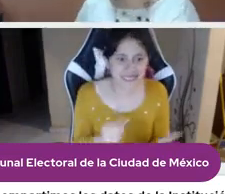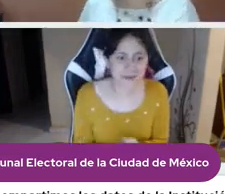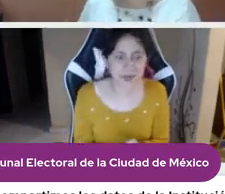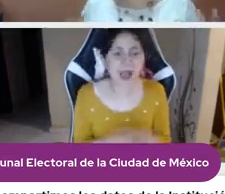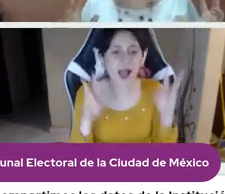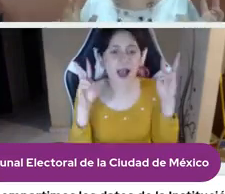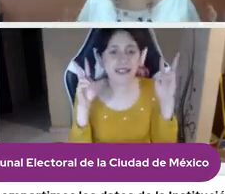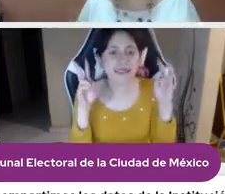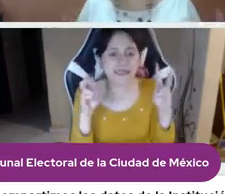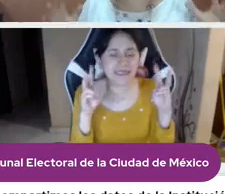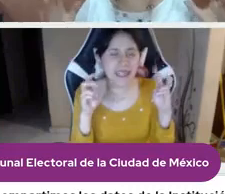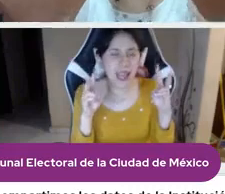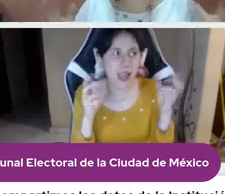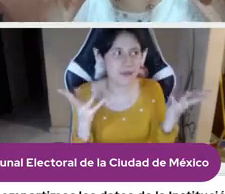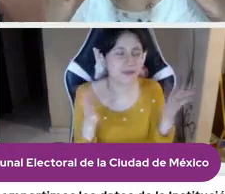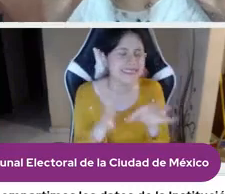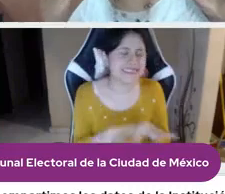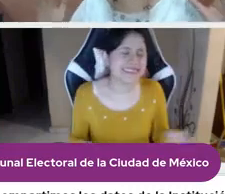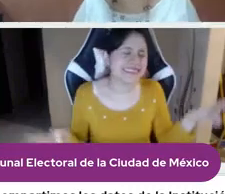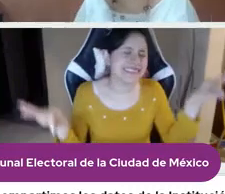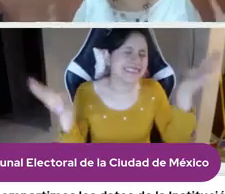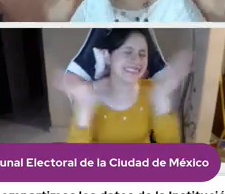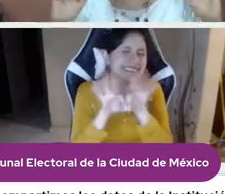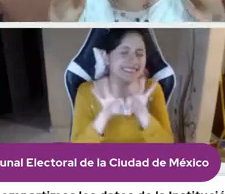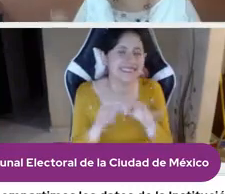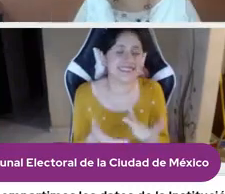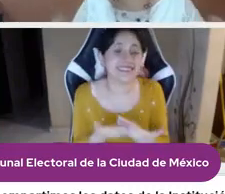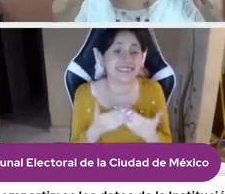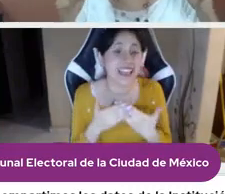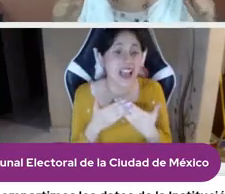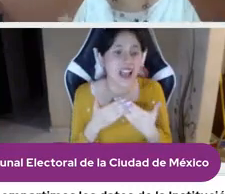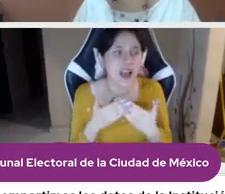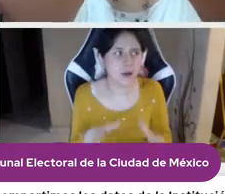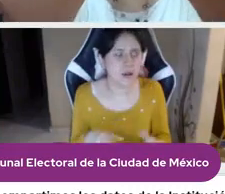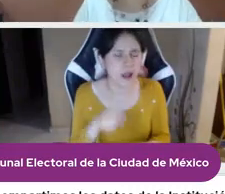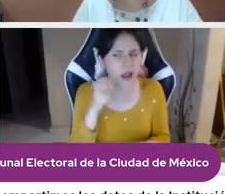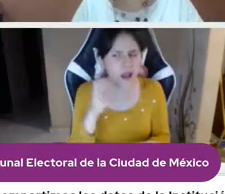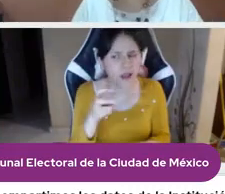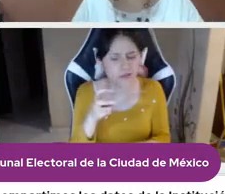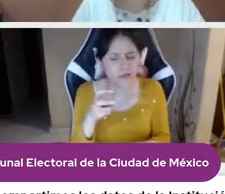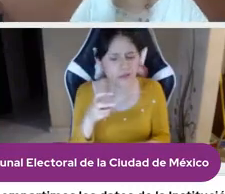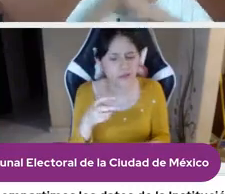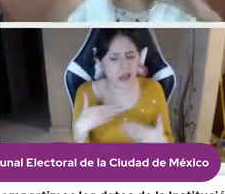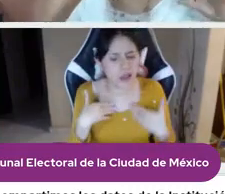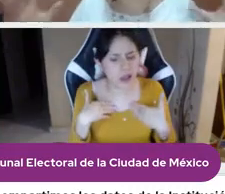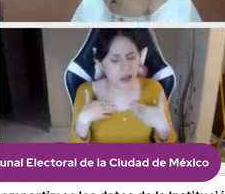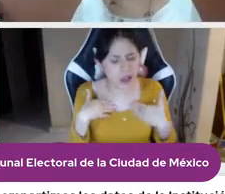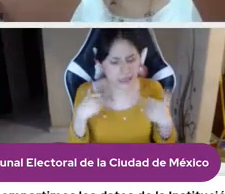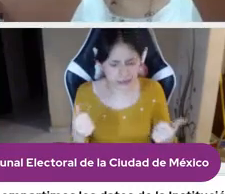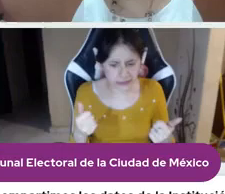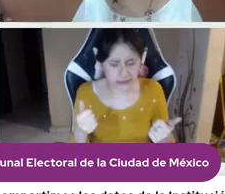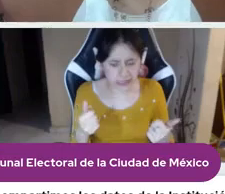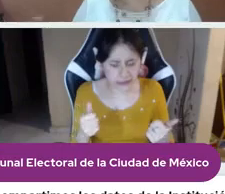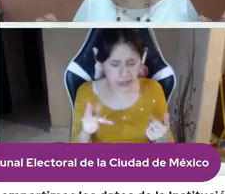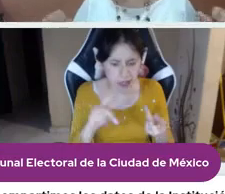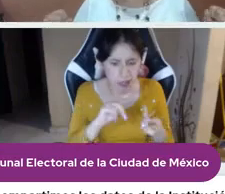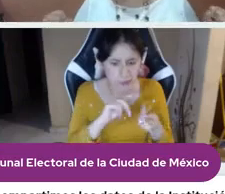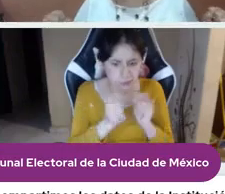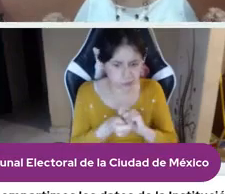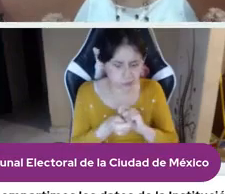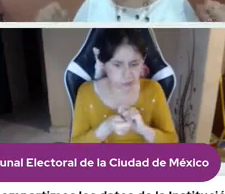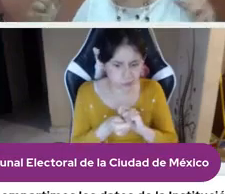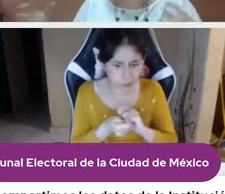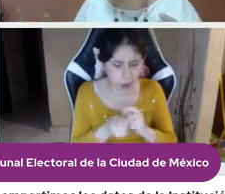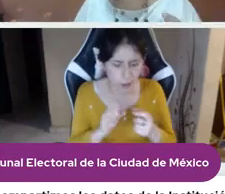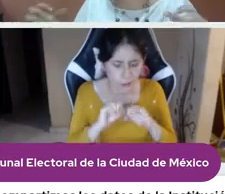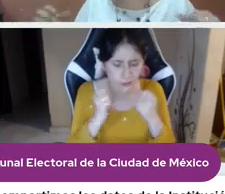de suma relevancia hoy en día, entender un proceso de transformación social